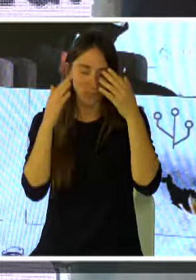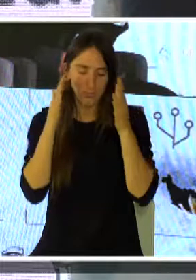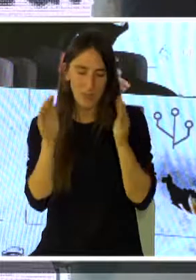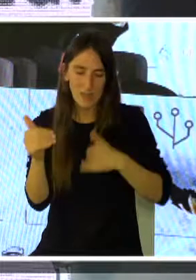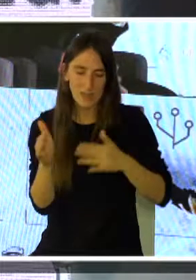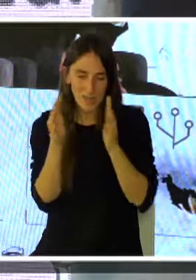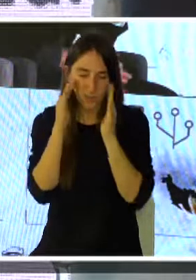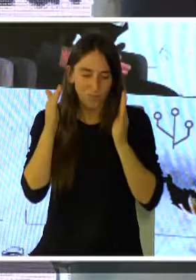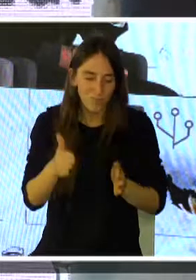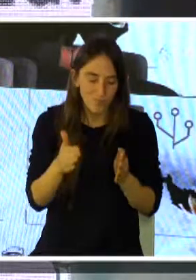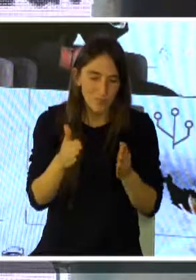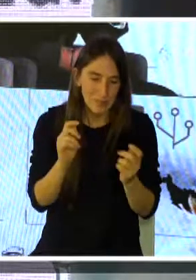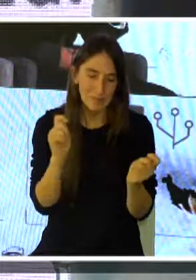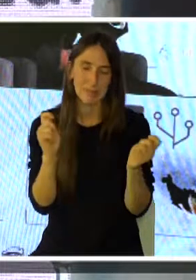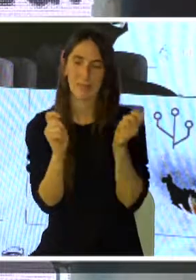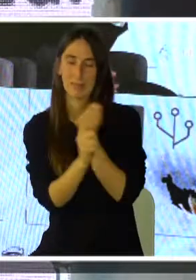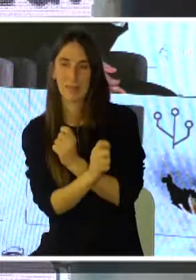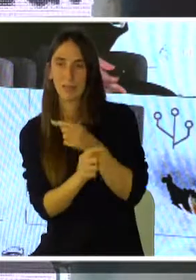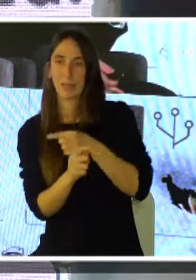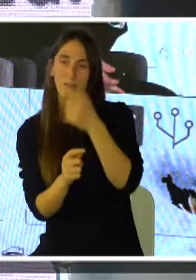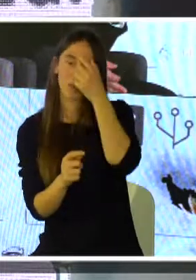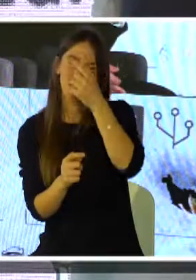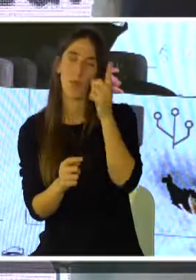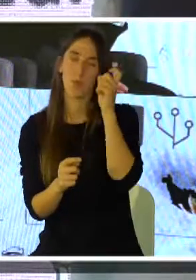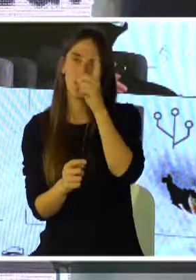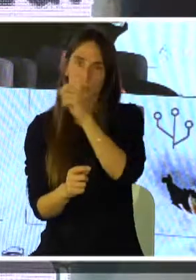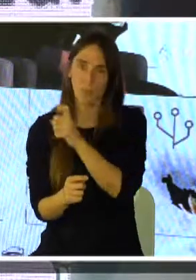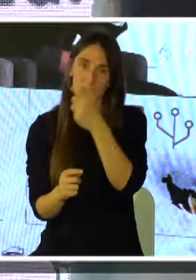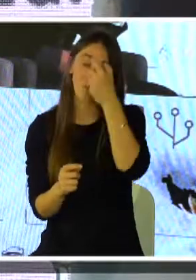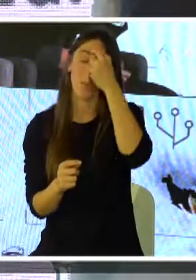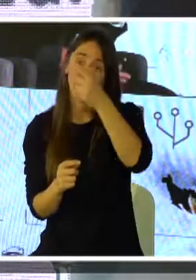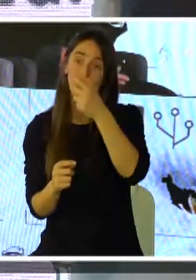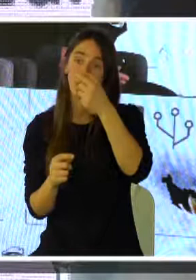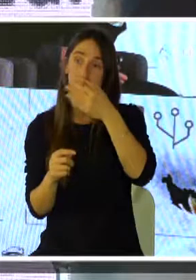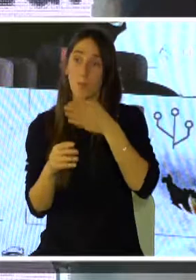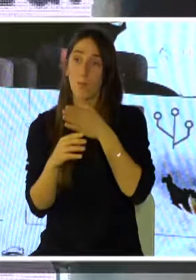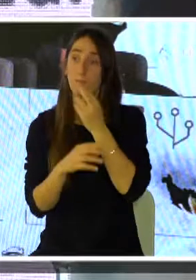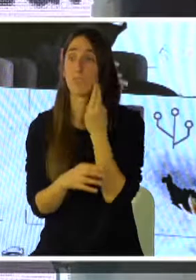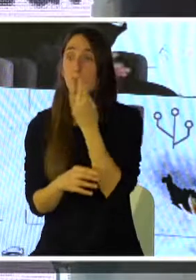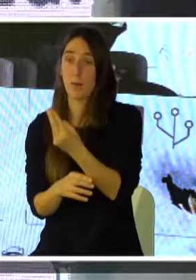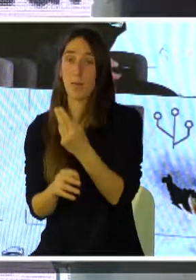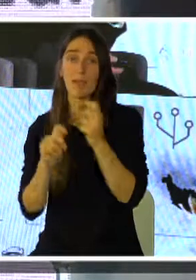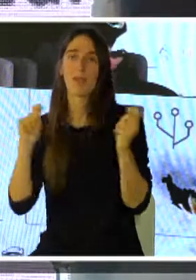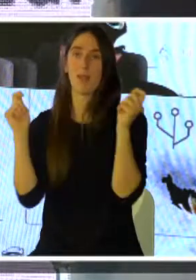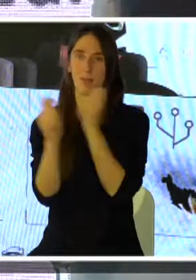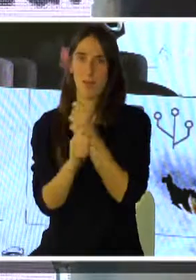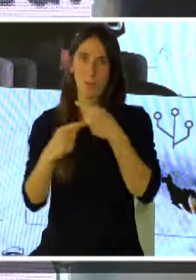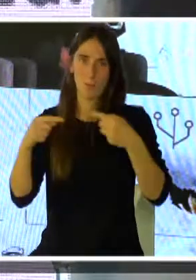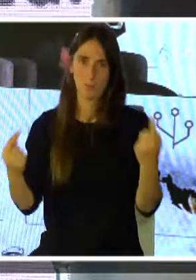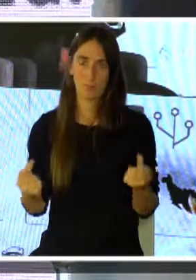es complejo y la tecnología pasa a ser un habilitador o una forma de habilitar el cambio en las